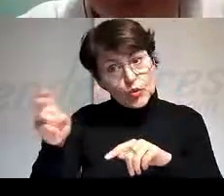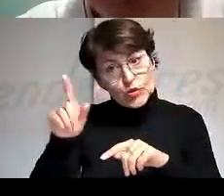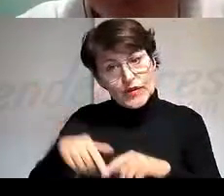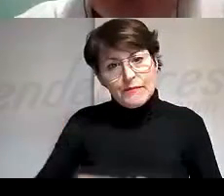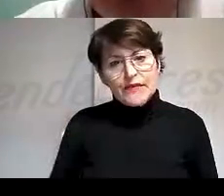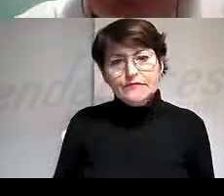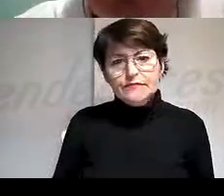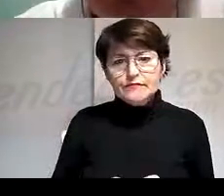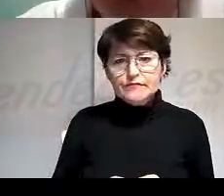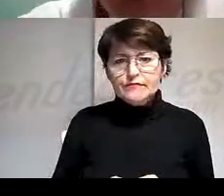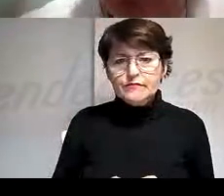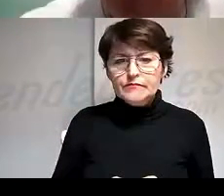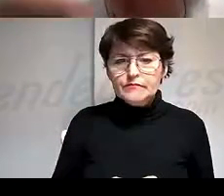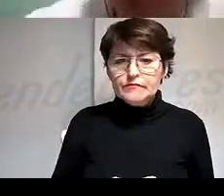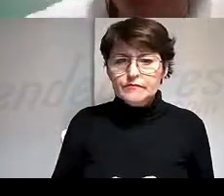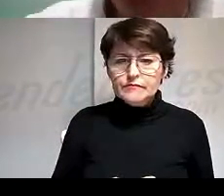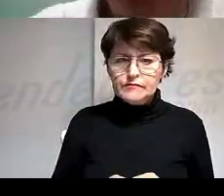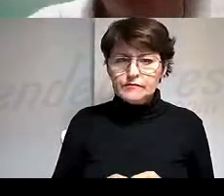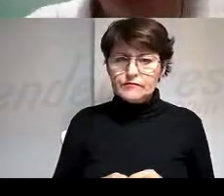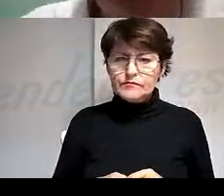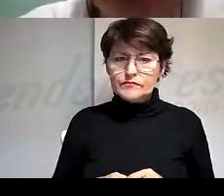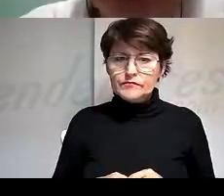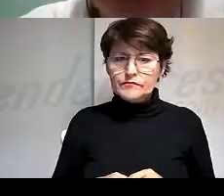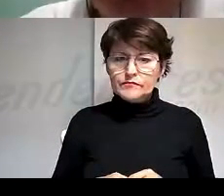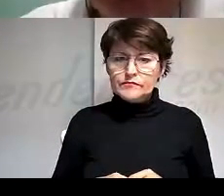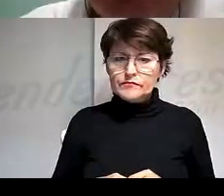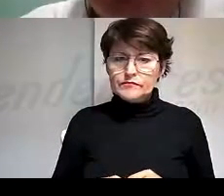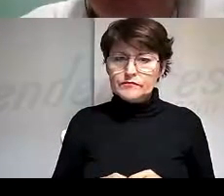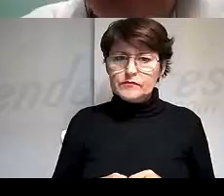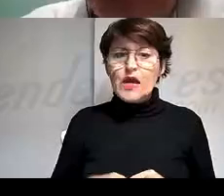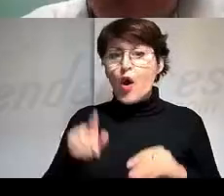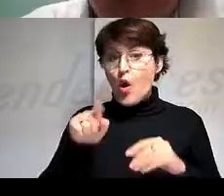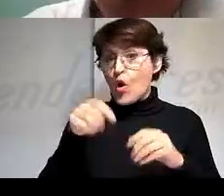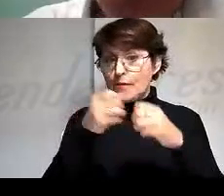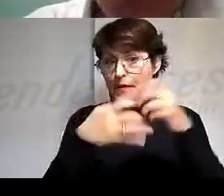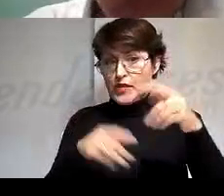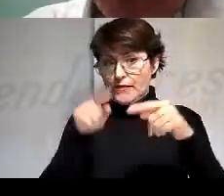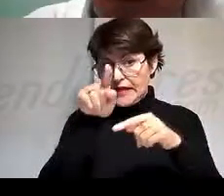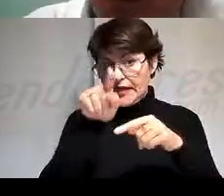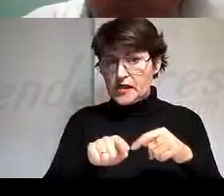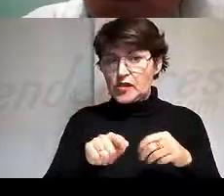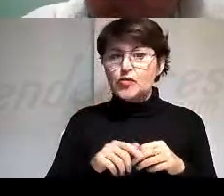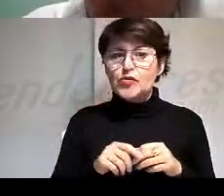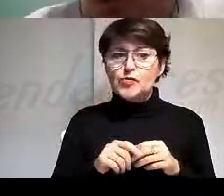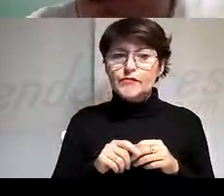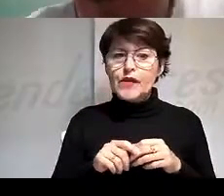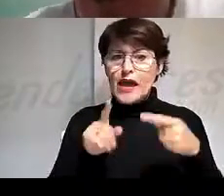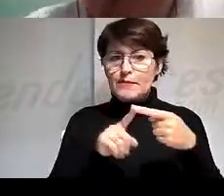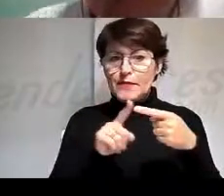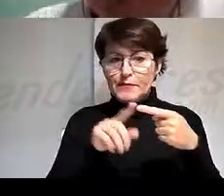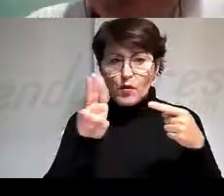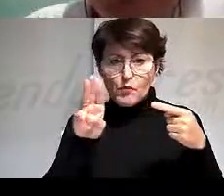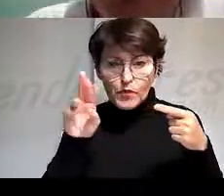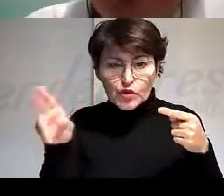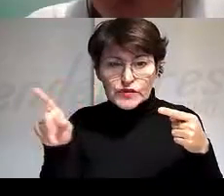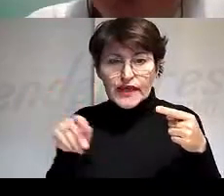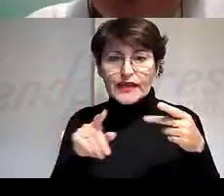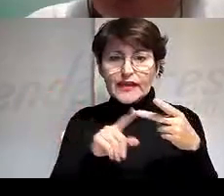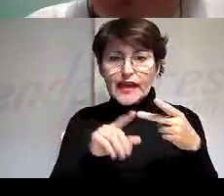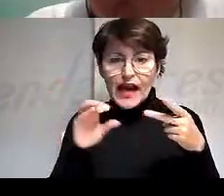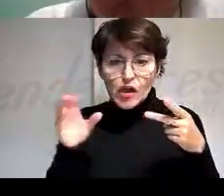La lista que vamos a revisar hoy son estos que veis aquí: Protein Power, calostro líquido o bien en cápsulas, el aloe